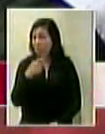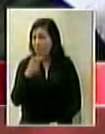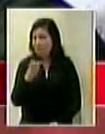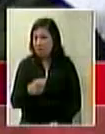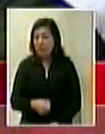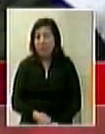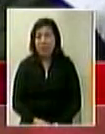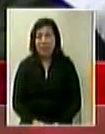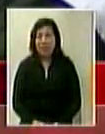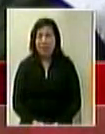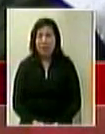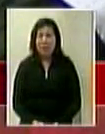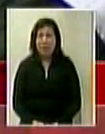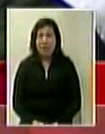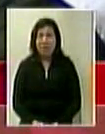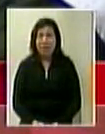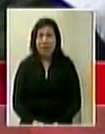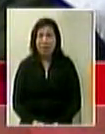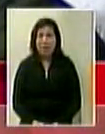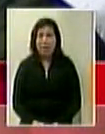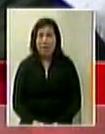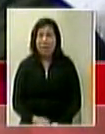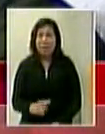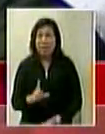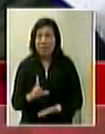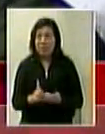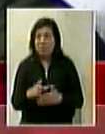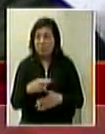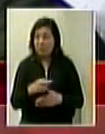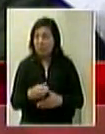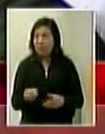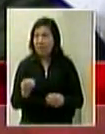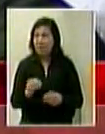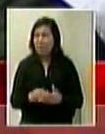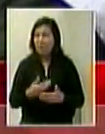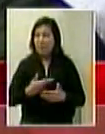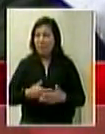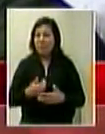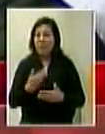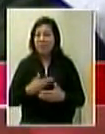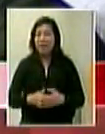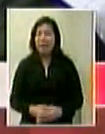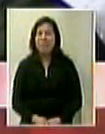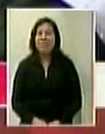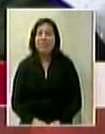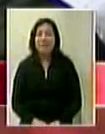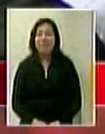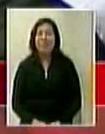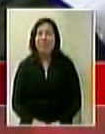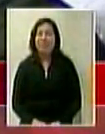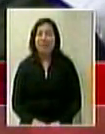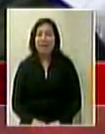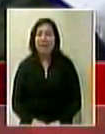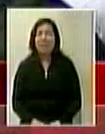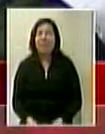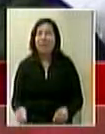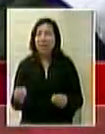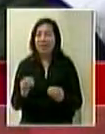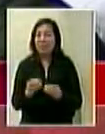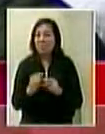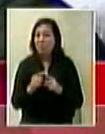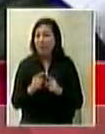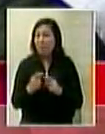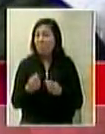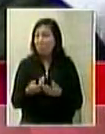narcotraficantes en determinados establecimientos penitenciarios de Lima y de provincias del país. ¿Cuánto ingresa dentro de los establecimientos? ¿Ingresan o no